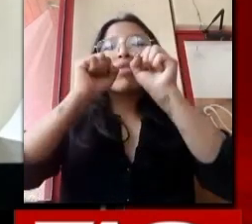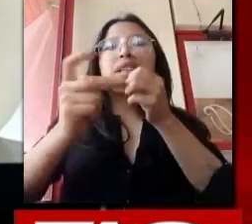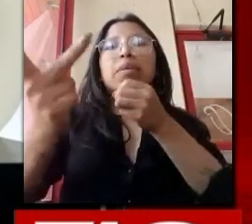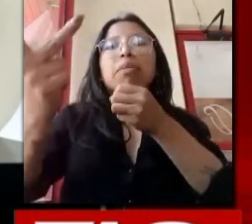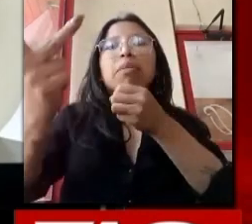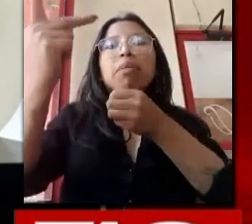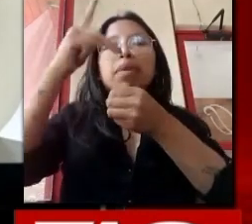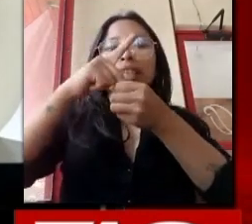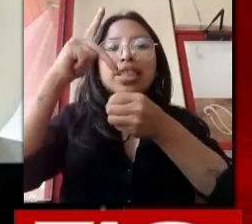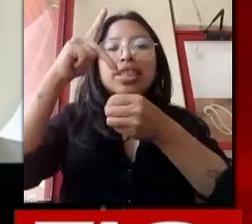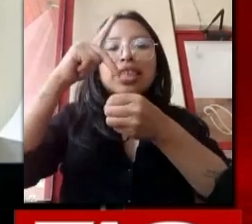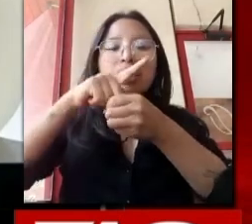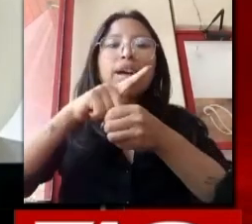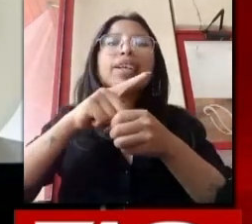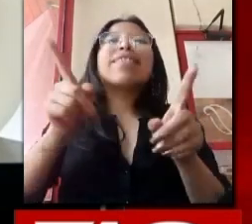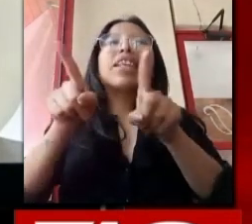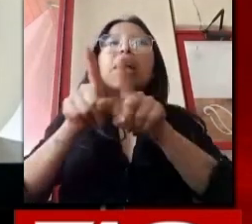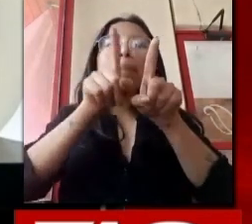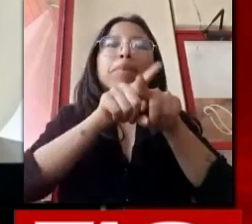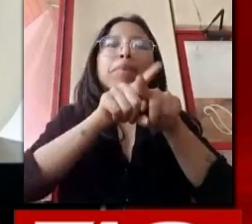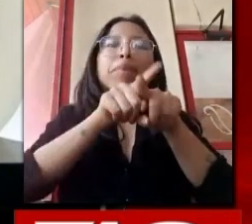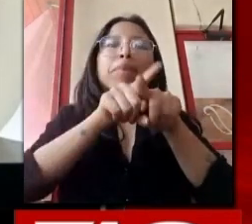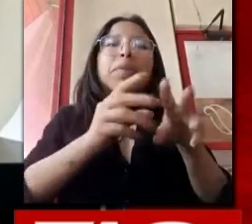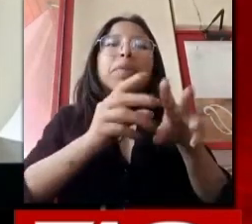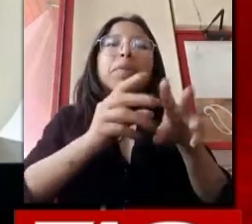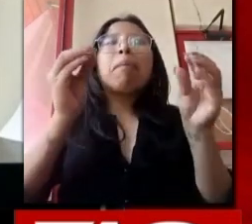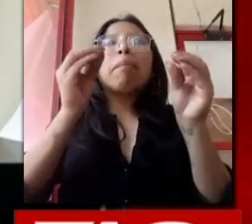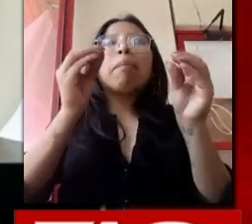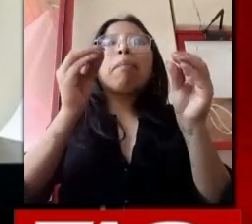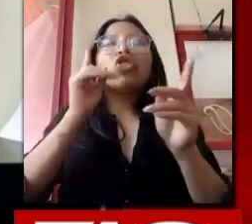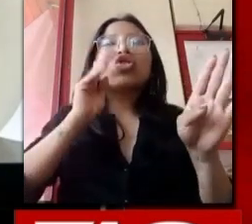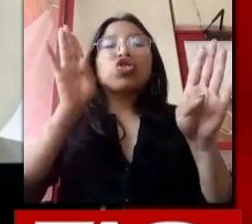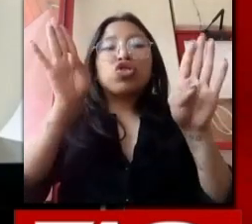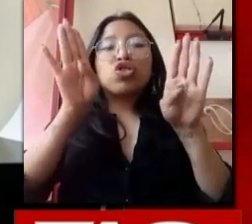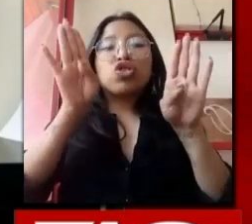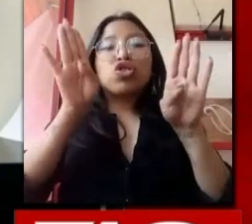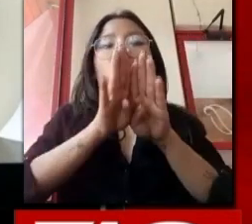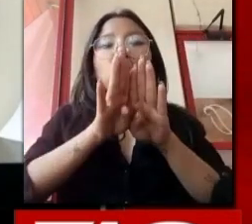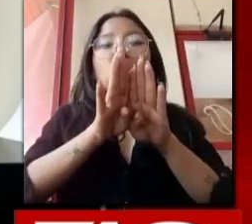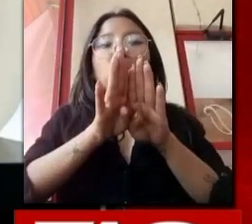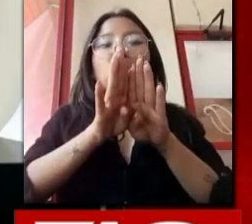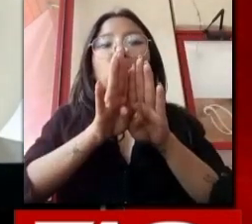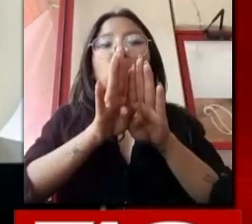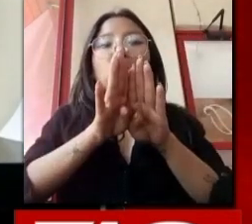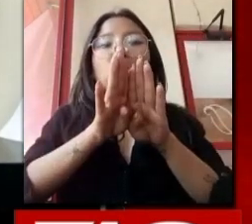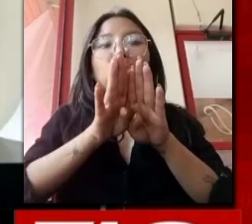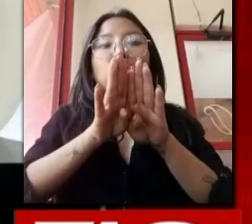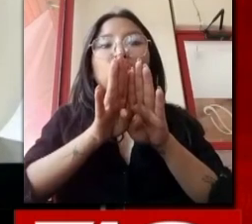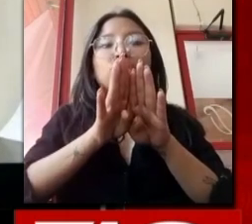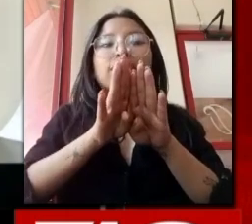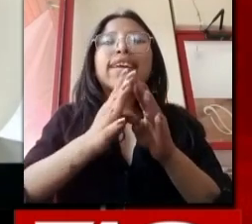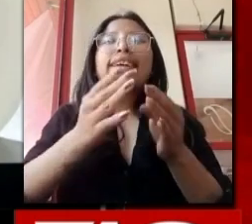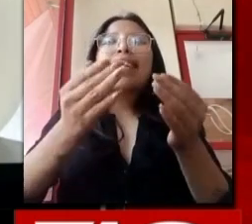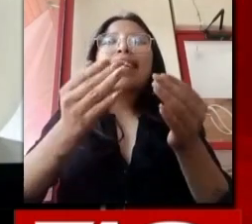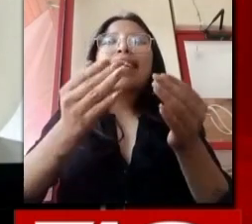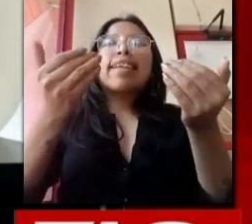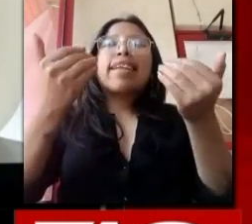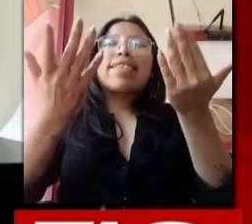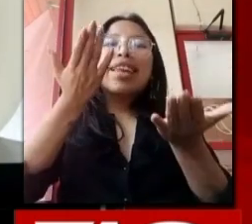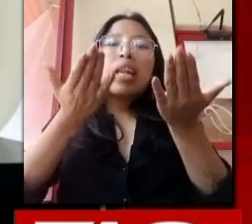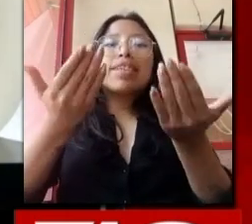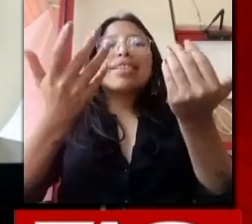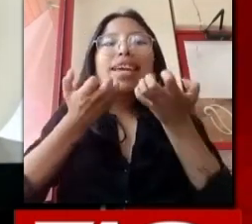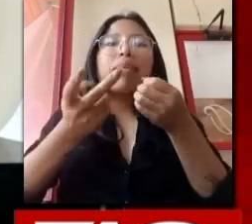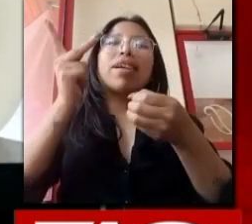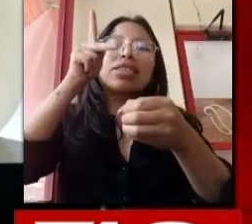sordas también tienen diferentes habilidades, también ellos trabajan, digamos, lo que